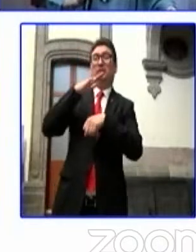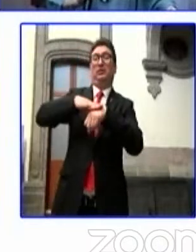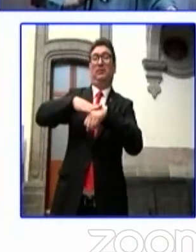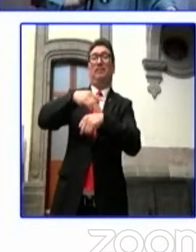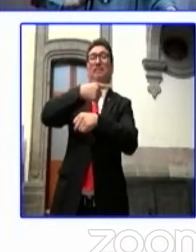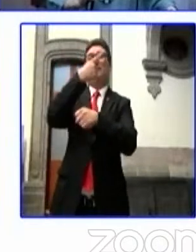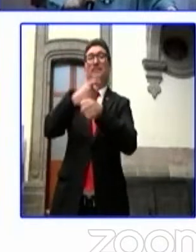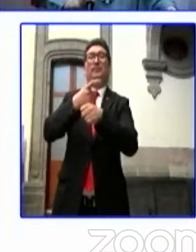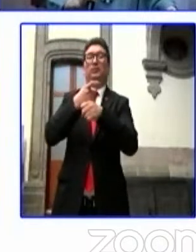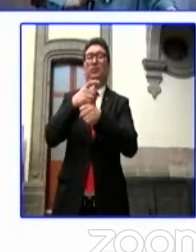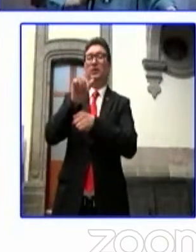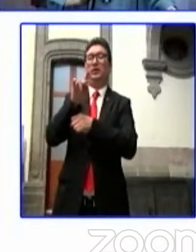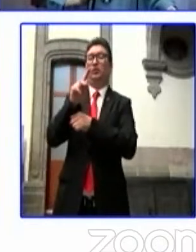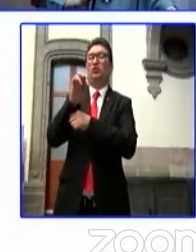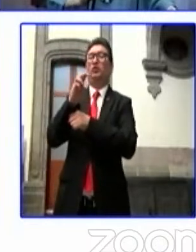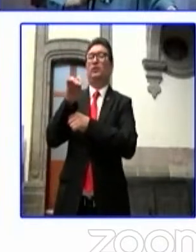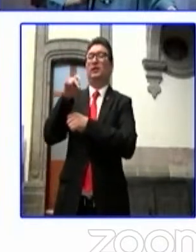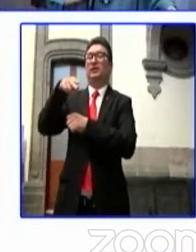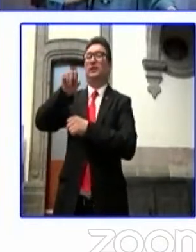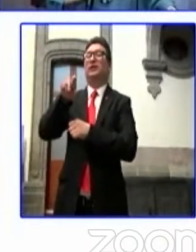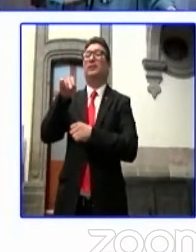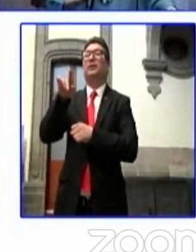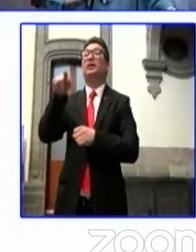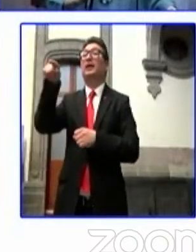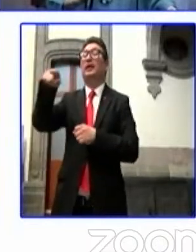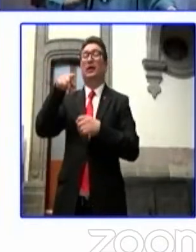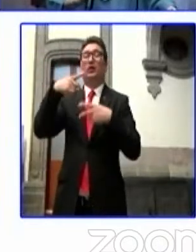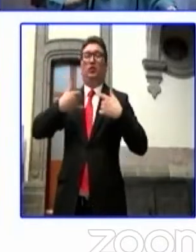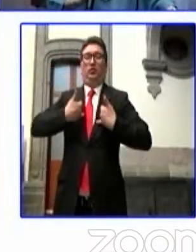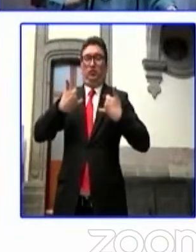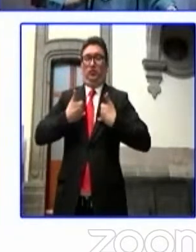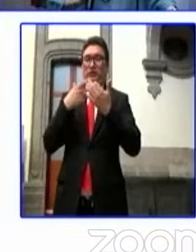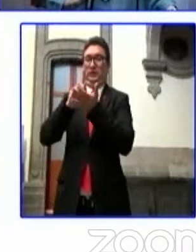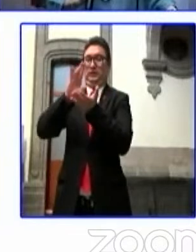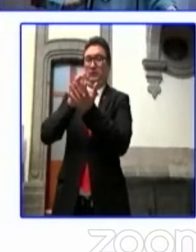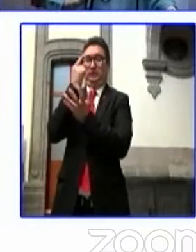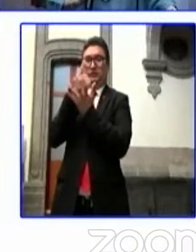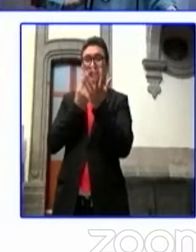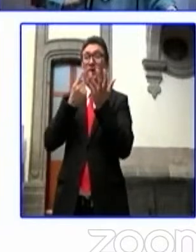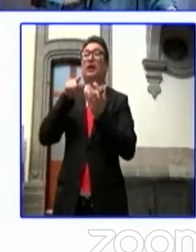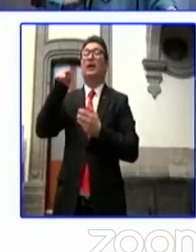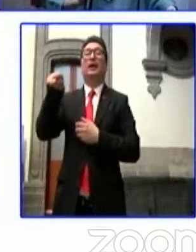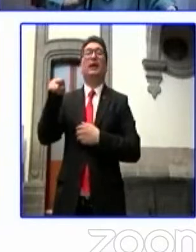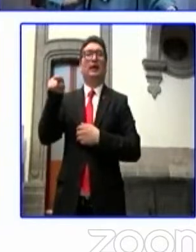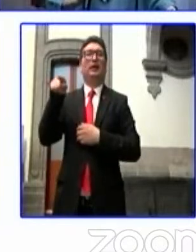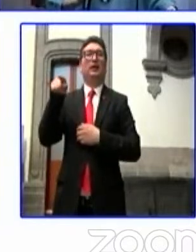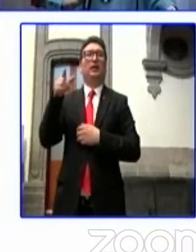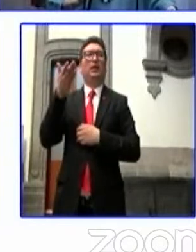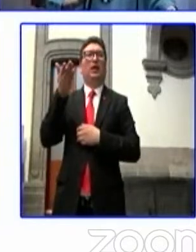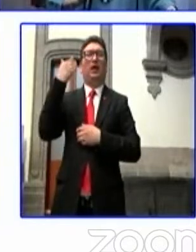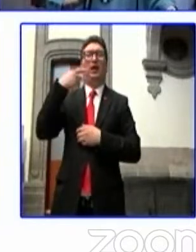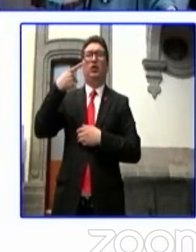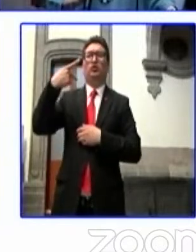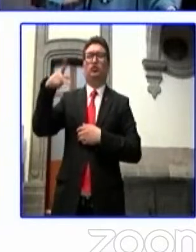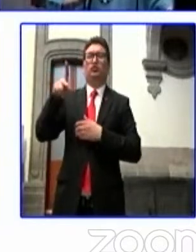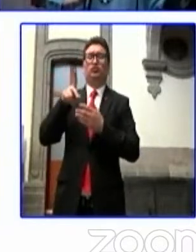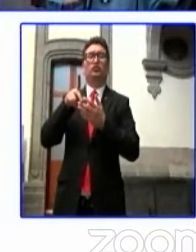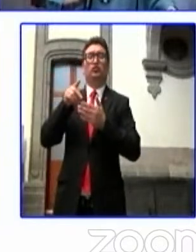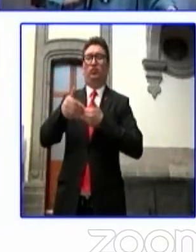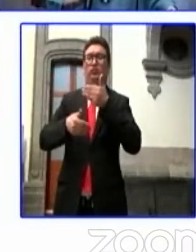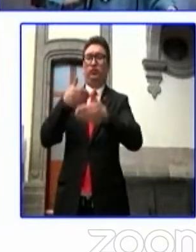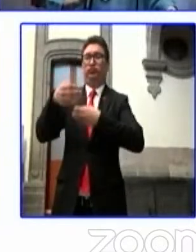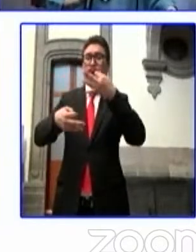para Arturo Medina Vela, un joven con discapacidad intelectual que le fueron violadas su debido